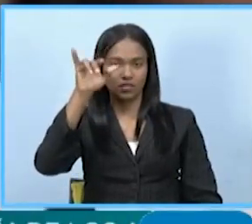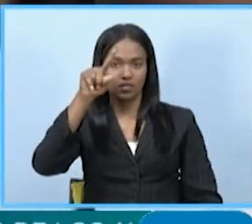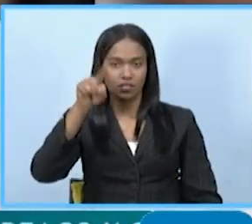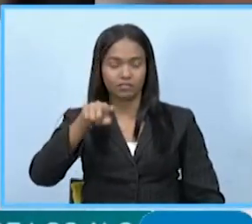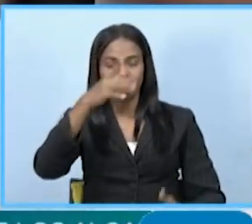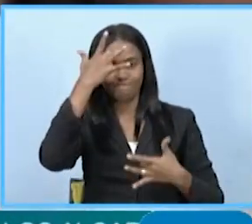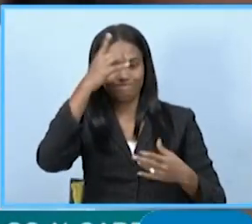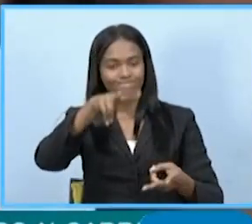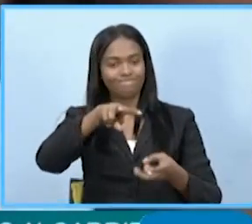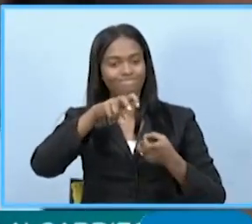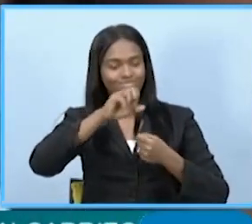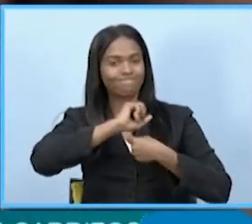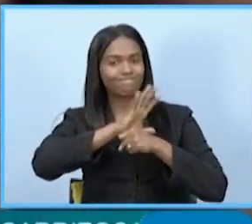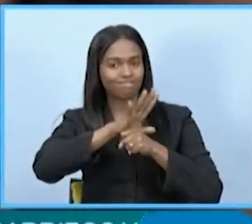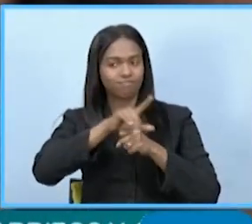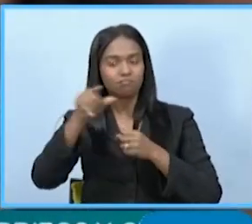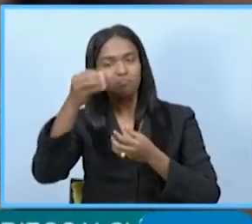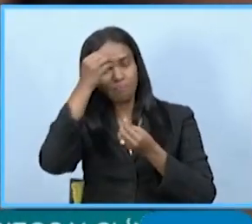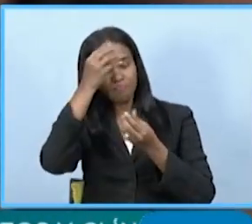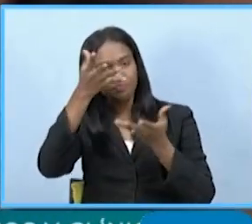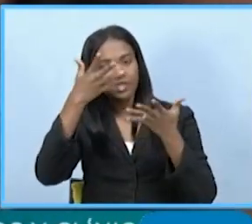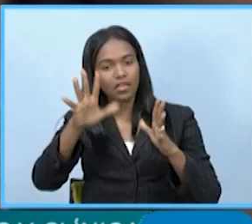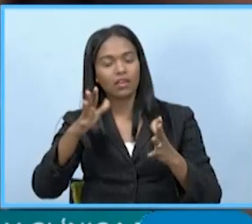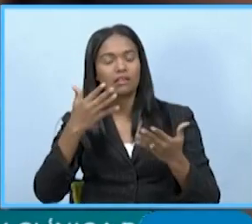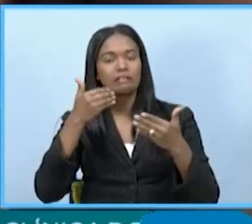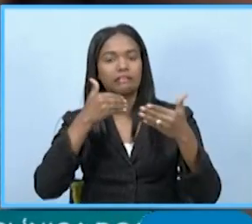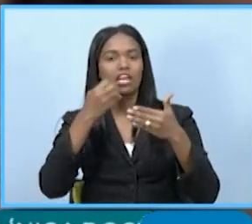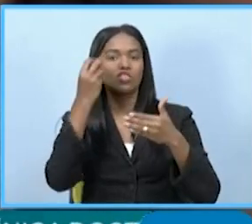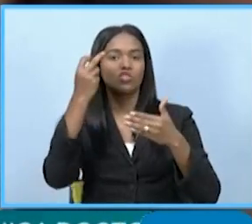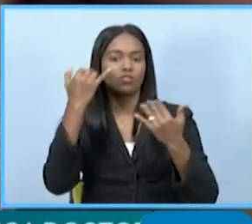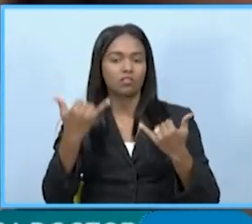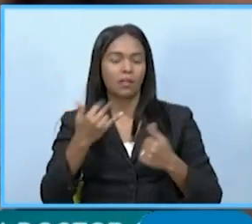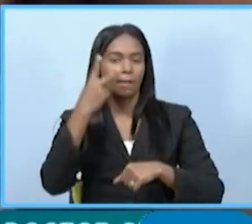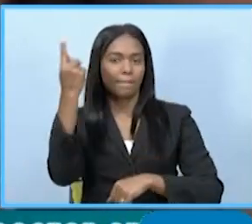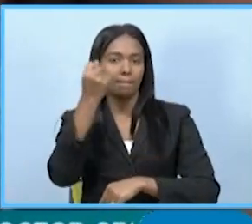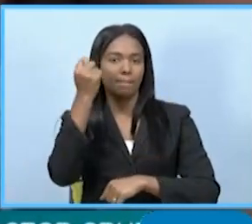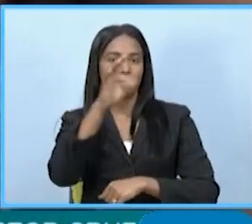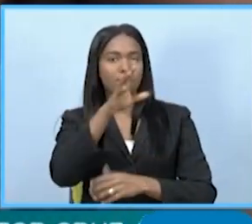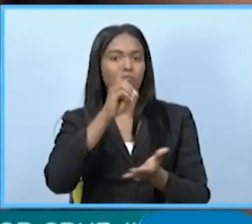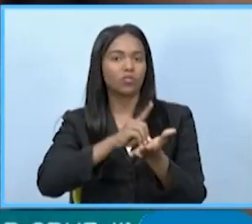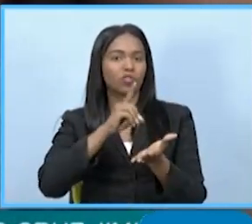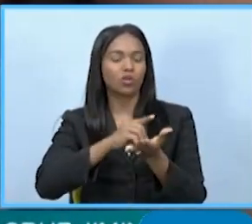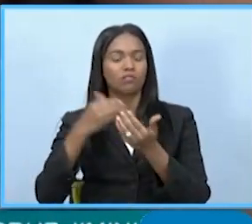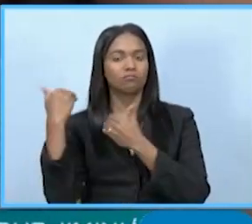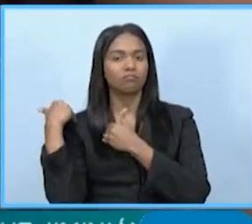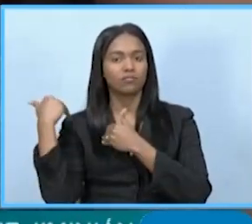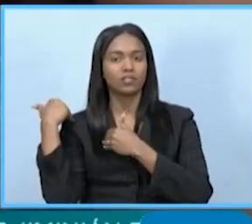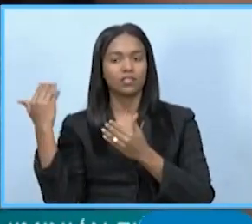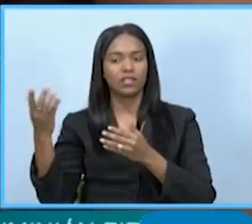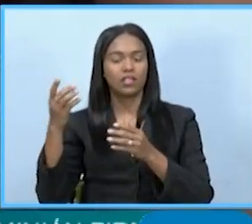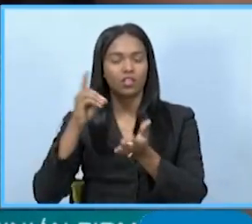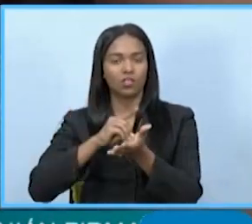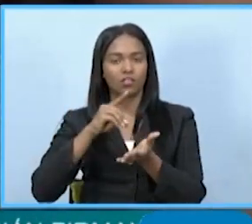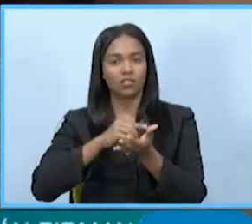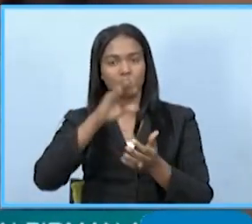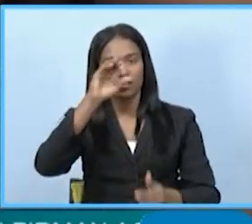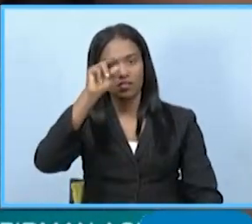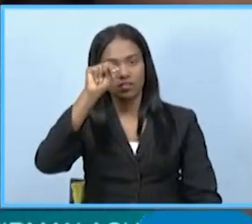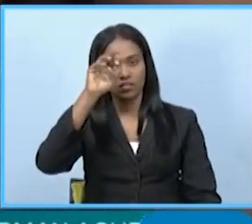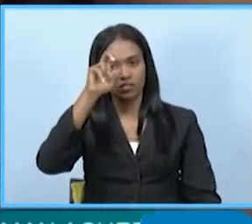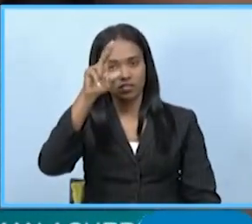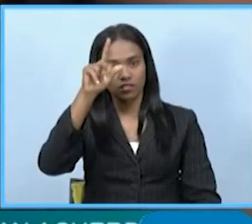con coronavirus. La información fue ofrecida próximo al mediodía de este martes por su doctora de cabecera, la neumóloga Esther